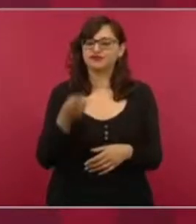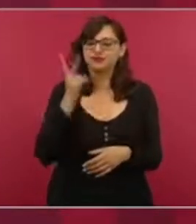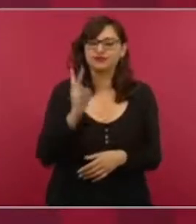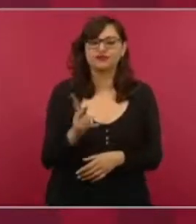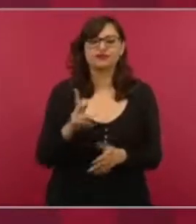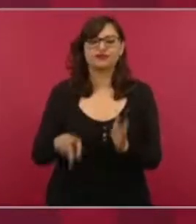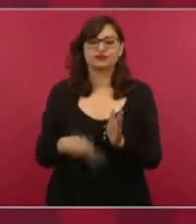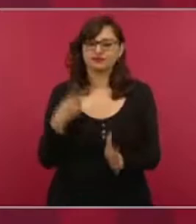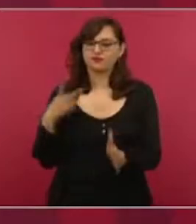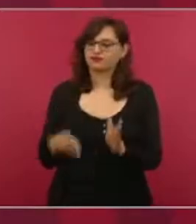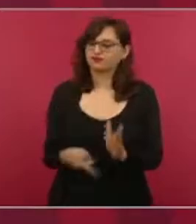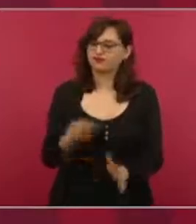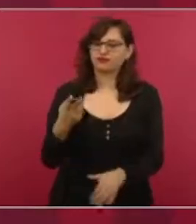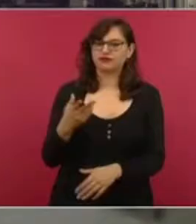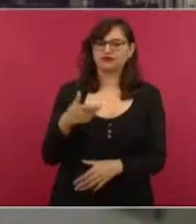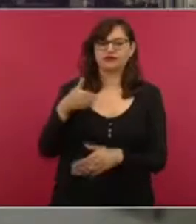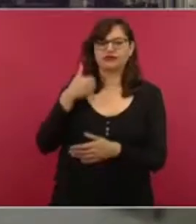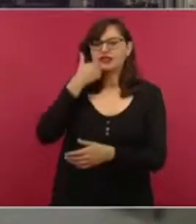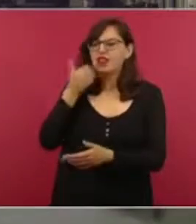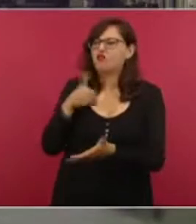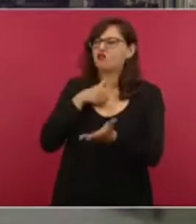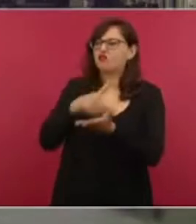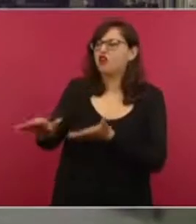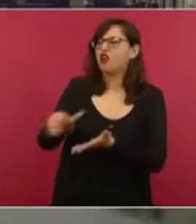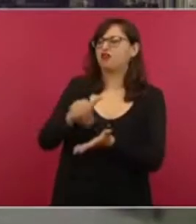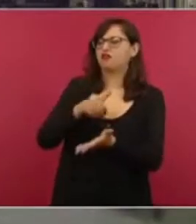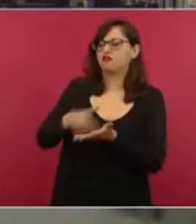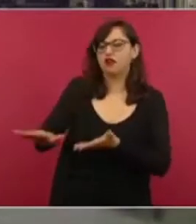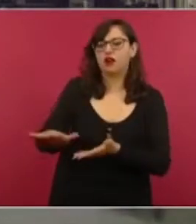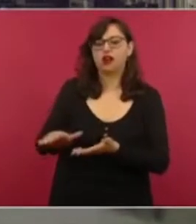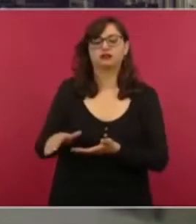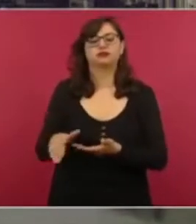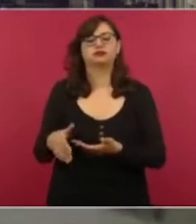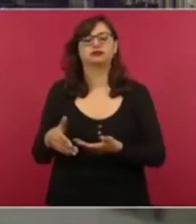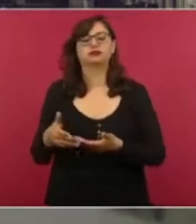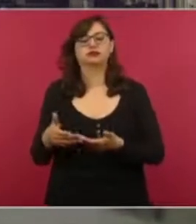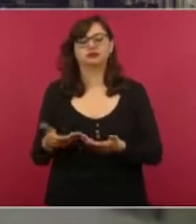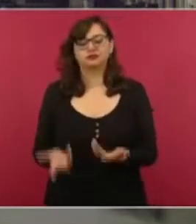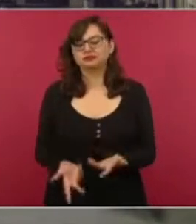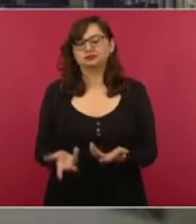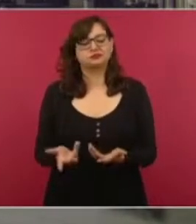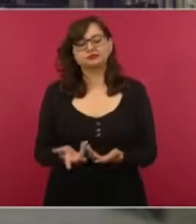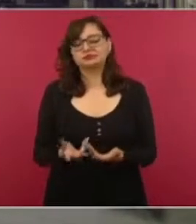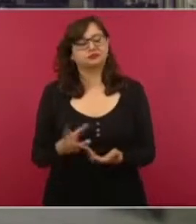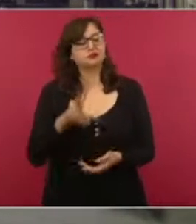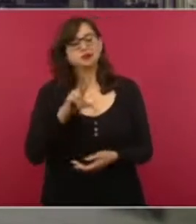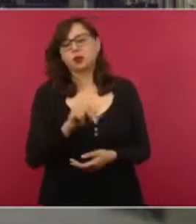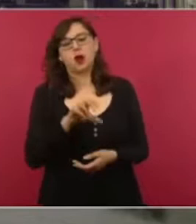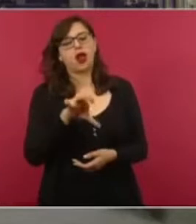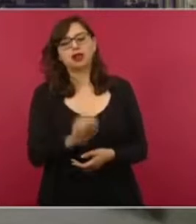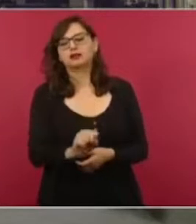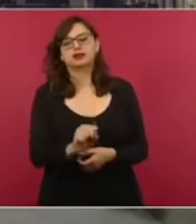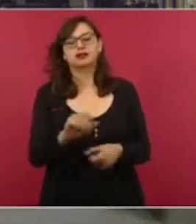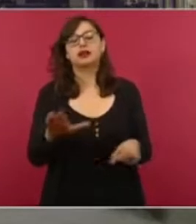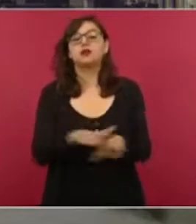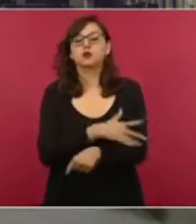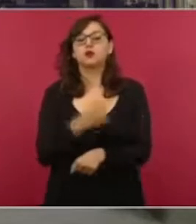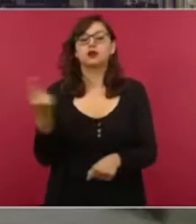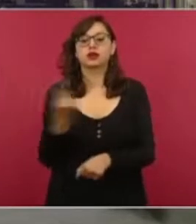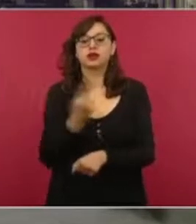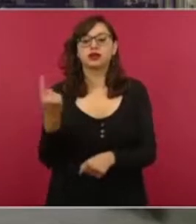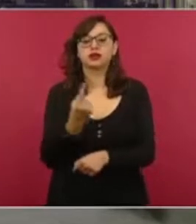solicitan su destitución por la vía legal y no lo logran porque requieren,